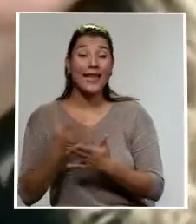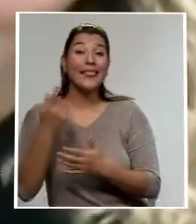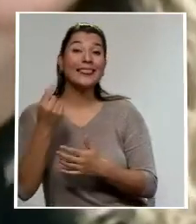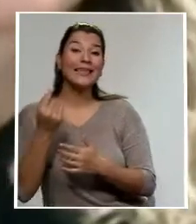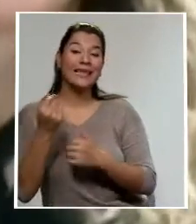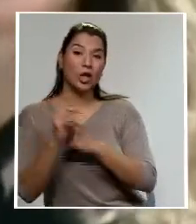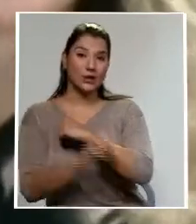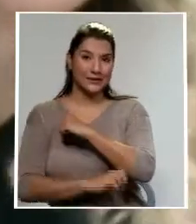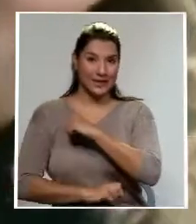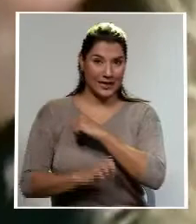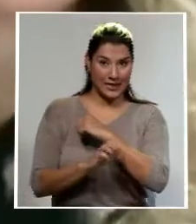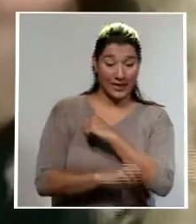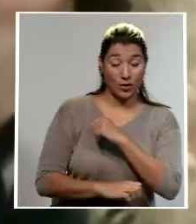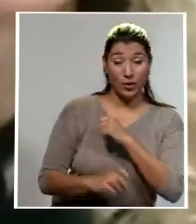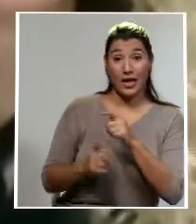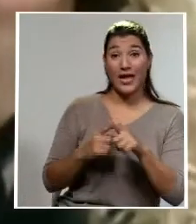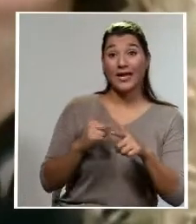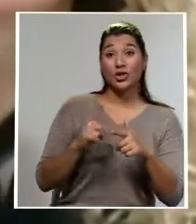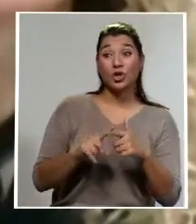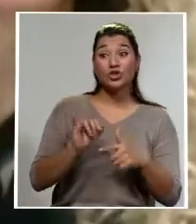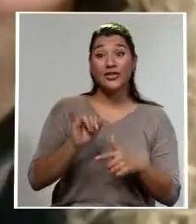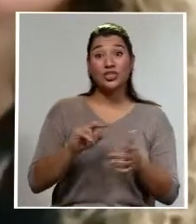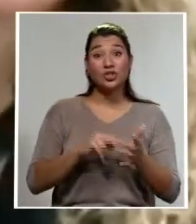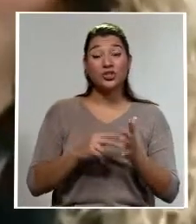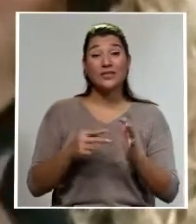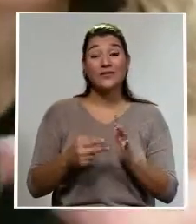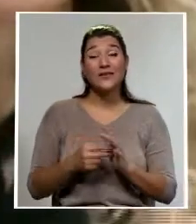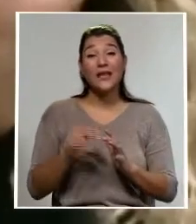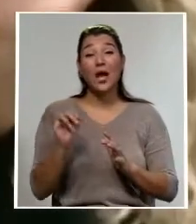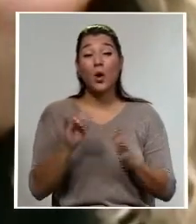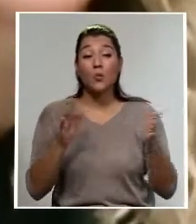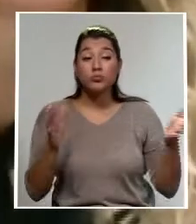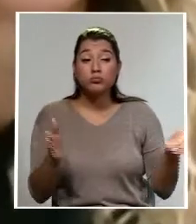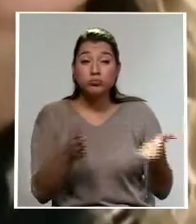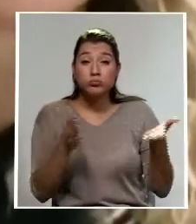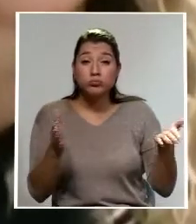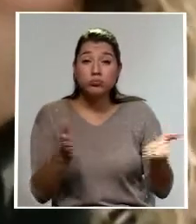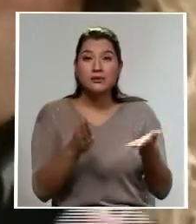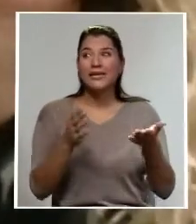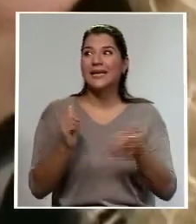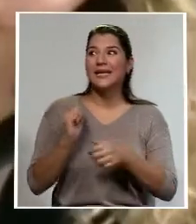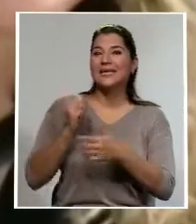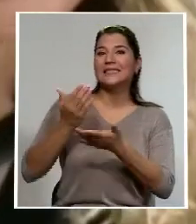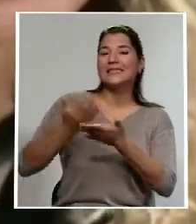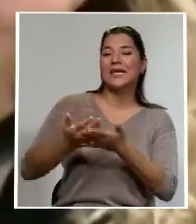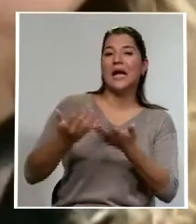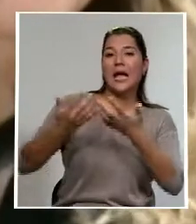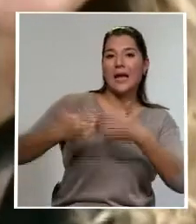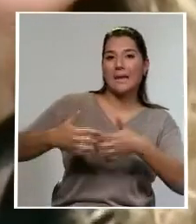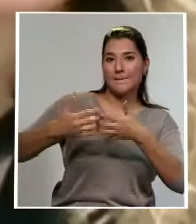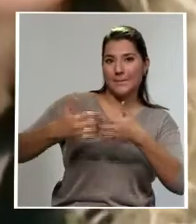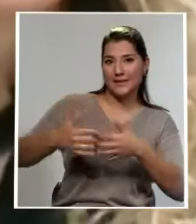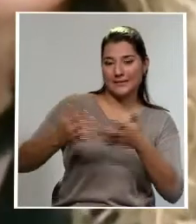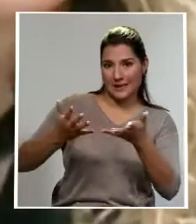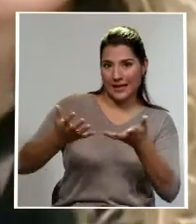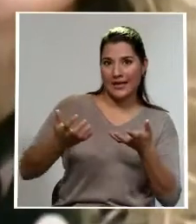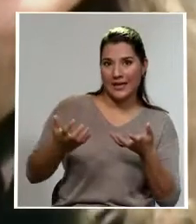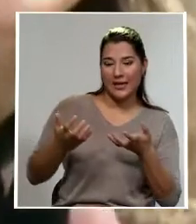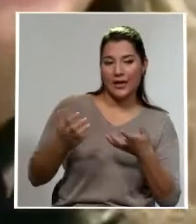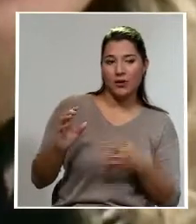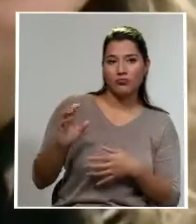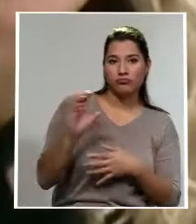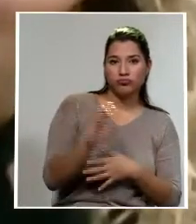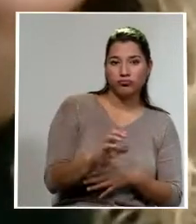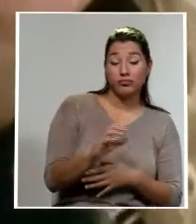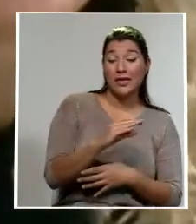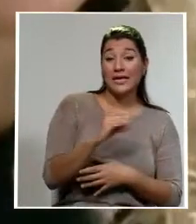¿verdad? Entonces, todo eso es incentivar a que haya alguien que quiera financiar, que lo coloque, que en la bolsa se pueda disponer y que el